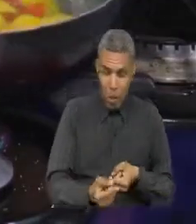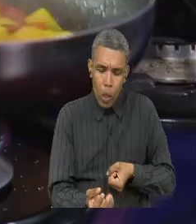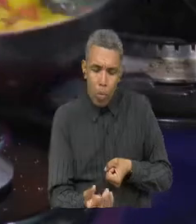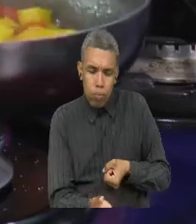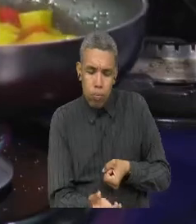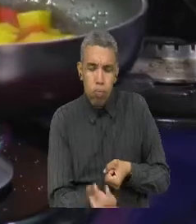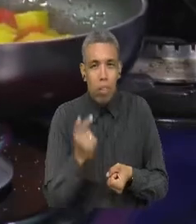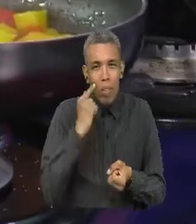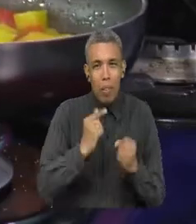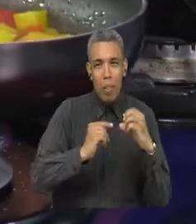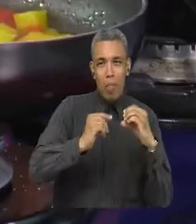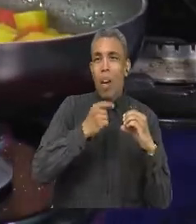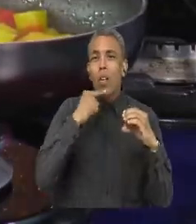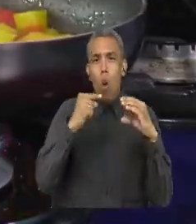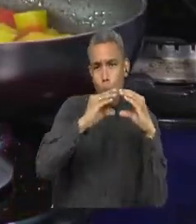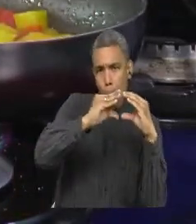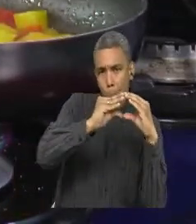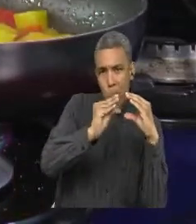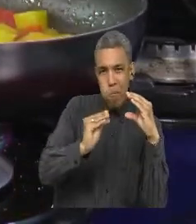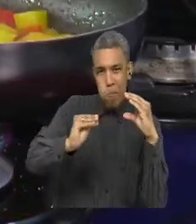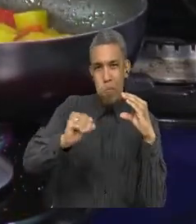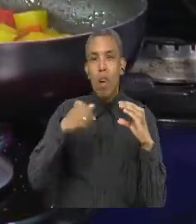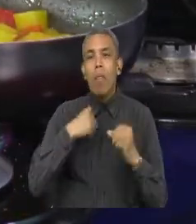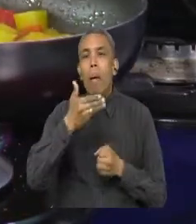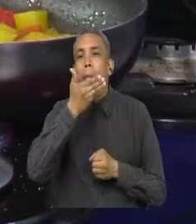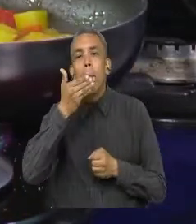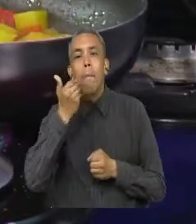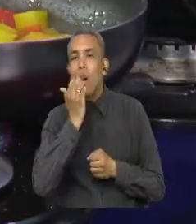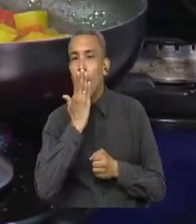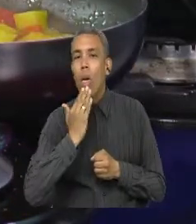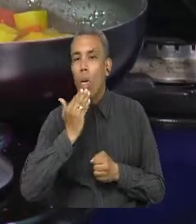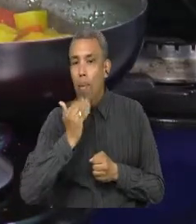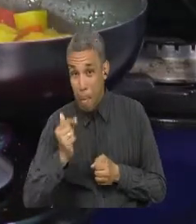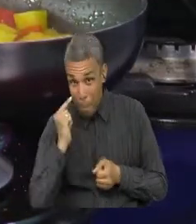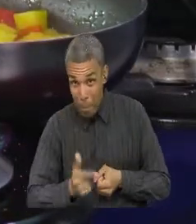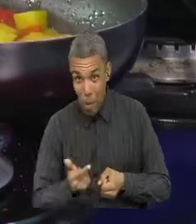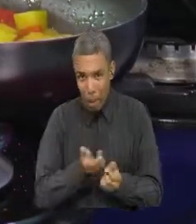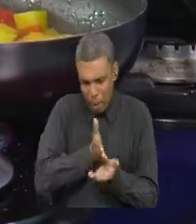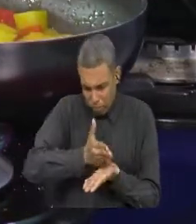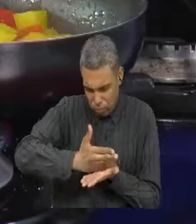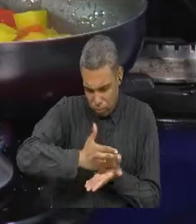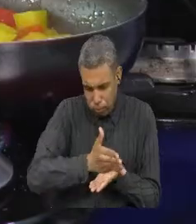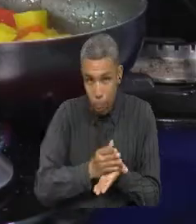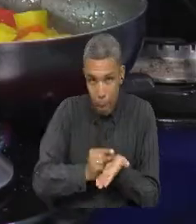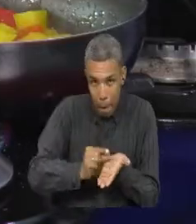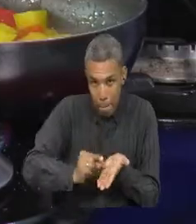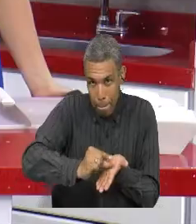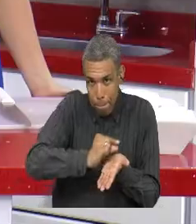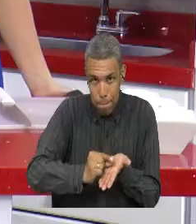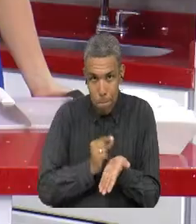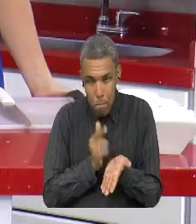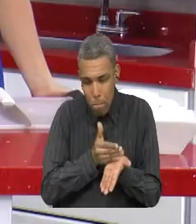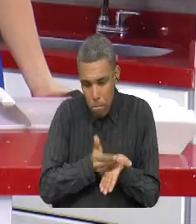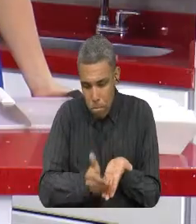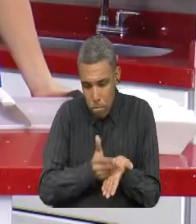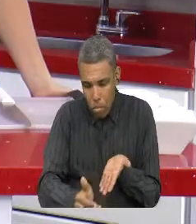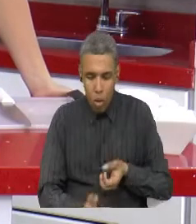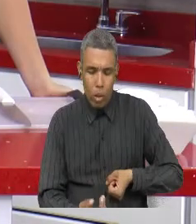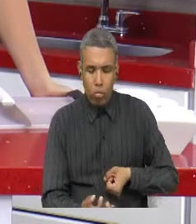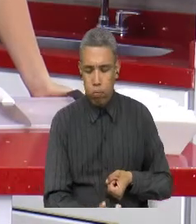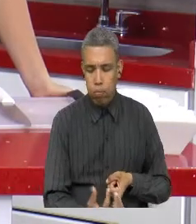pimentón, los trocitos de mango y la pechuga que ya está cogiendo el dorado que queremos llegar. Sí, son recetas muy